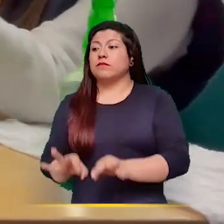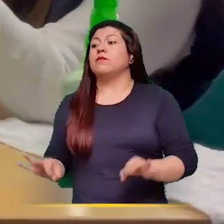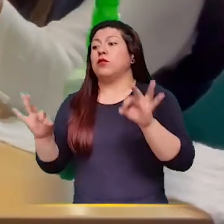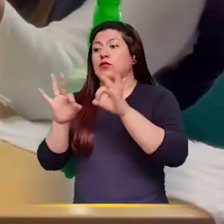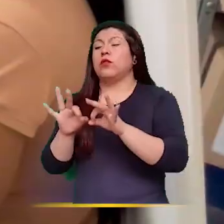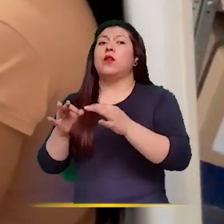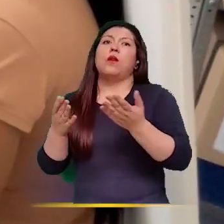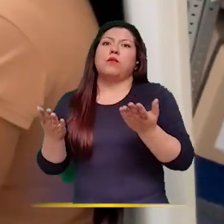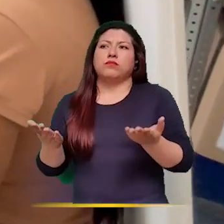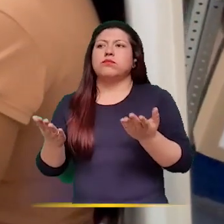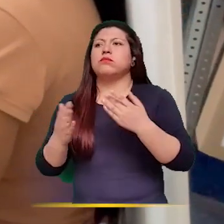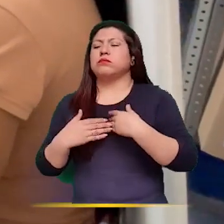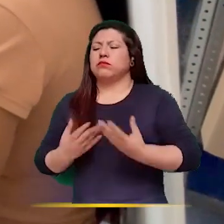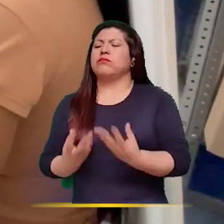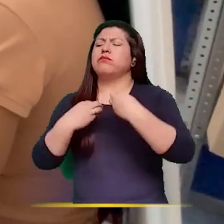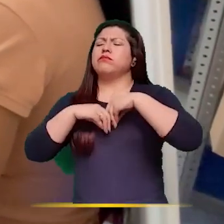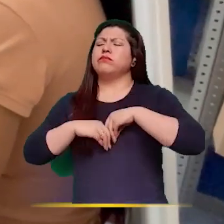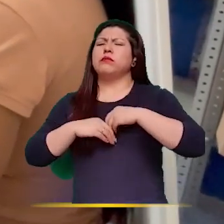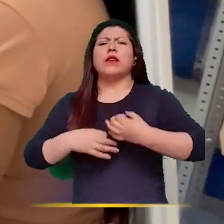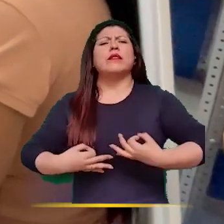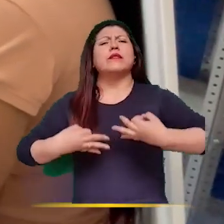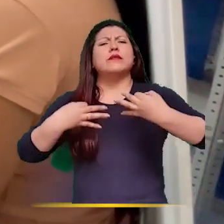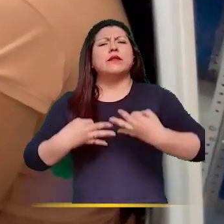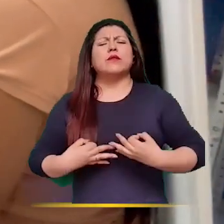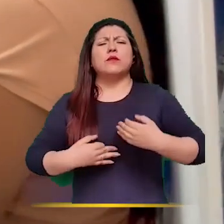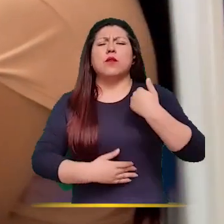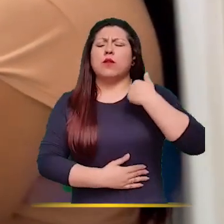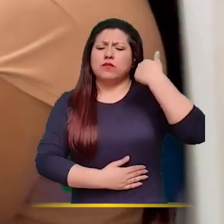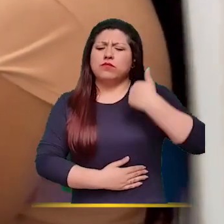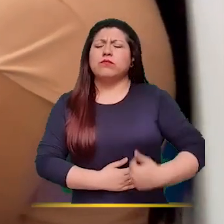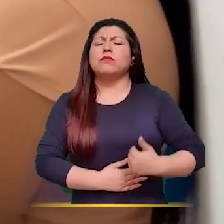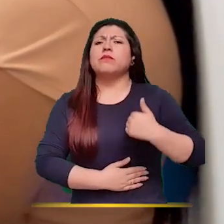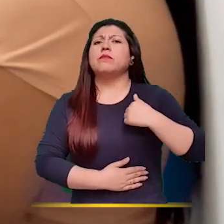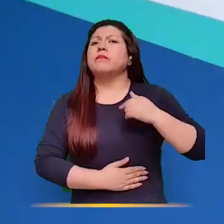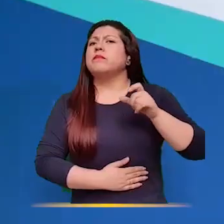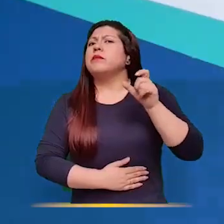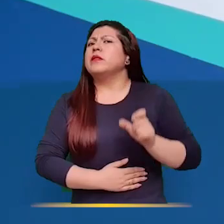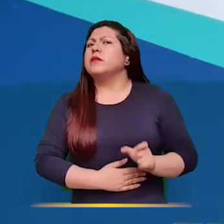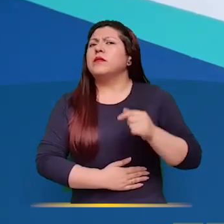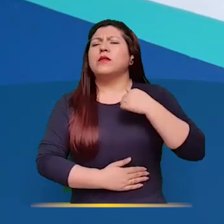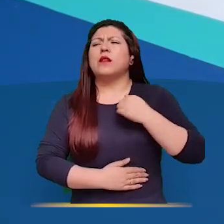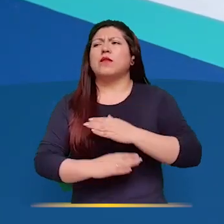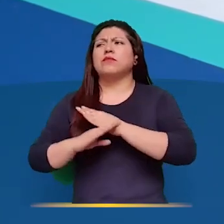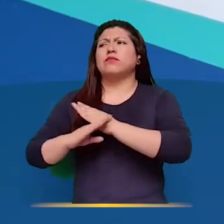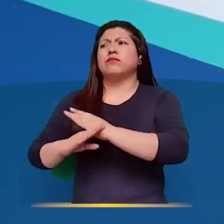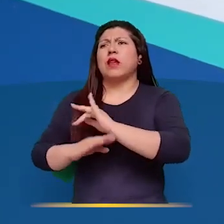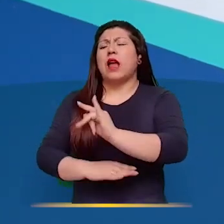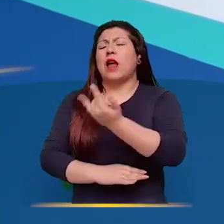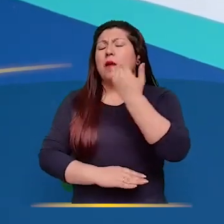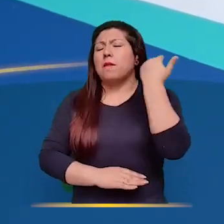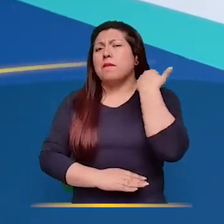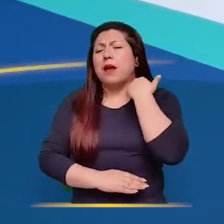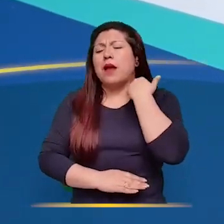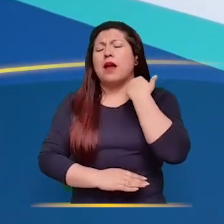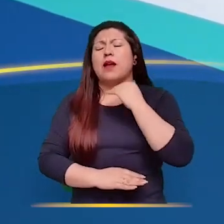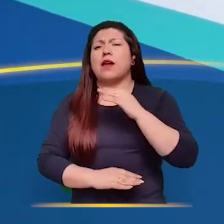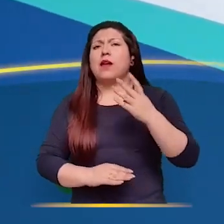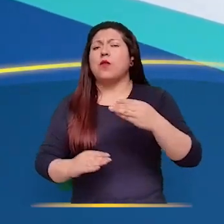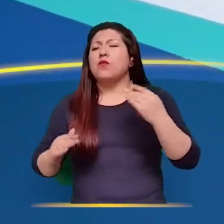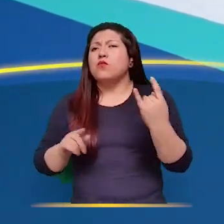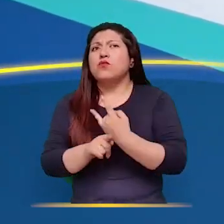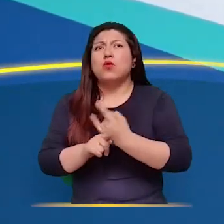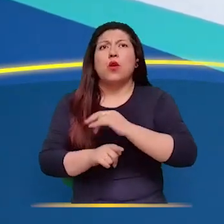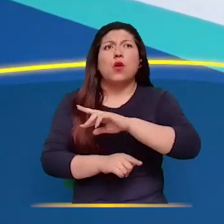O sea, la importancia a uno, pues la seguridad que ya le genera a uno como persona, evitando los fraudes, la